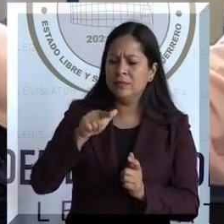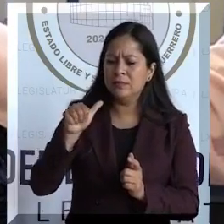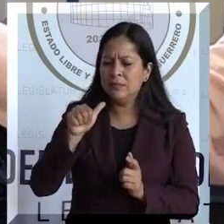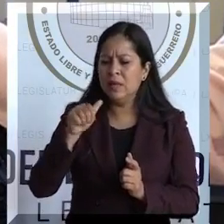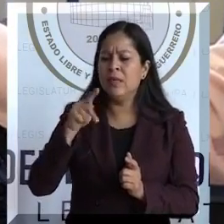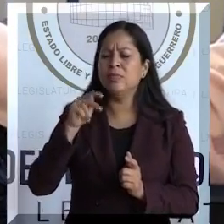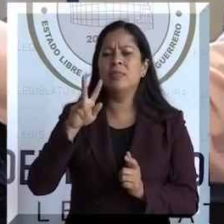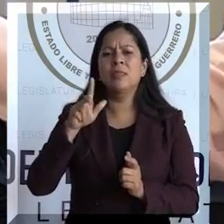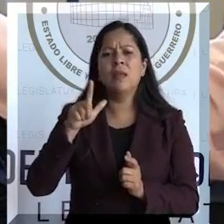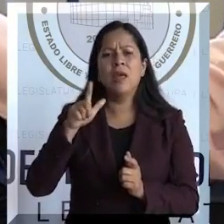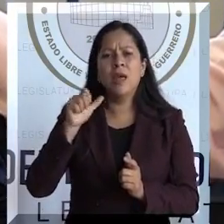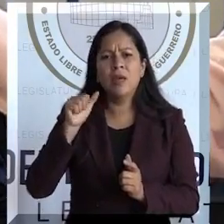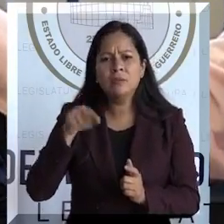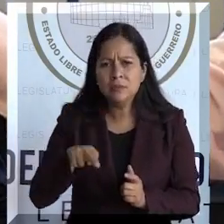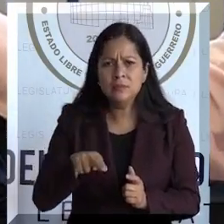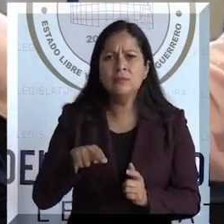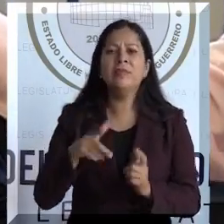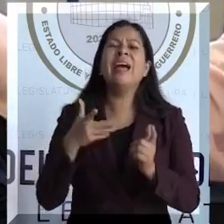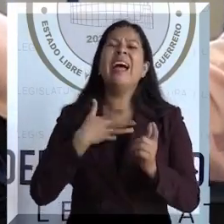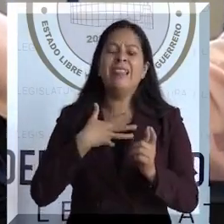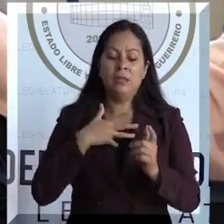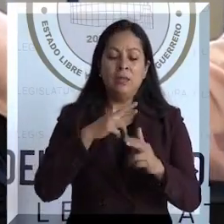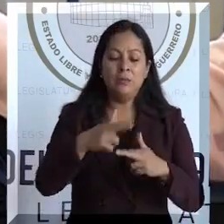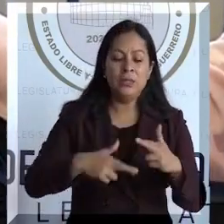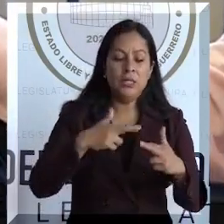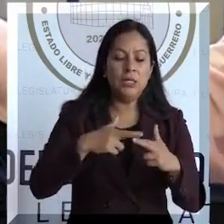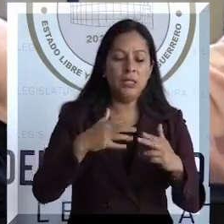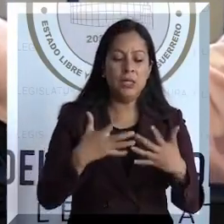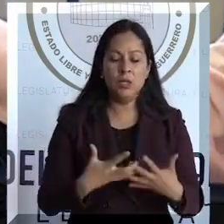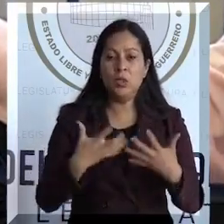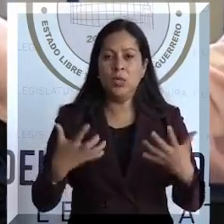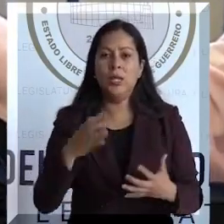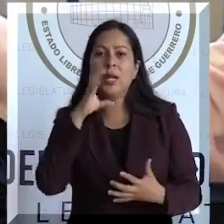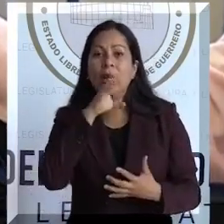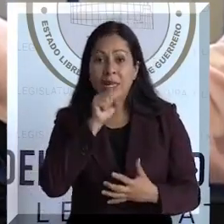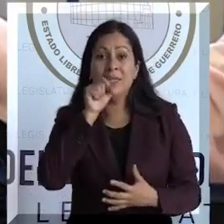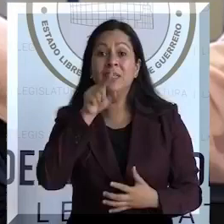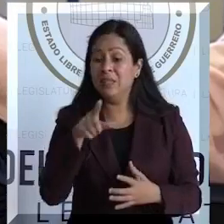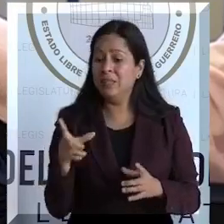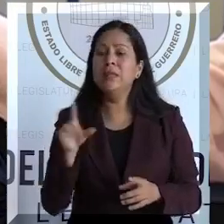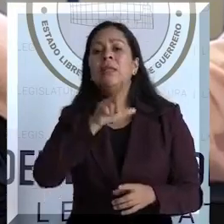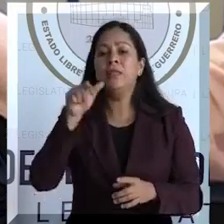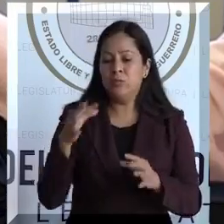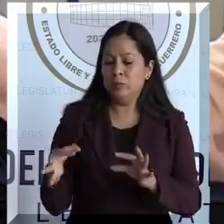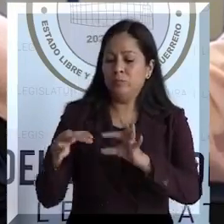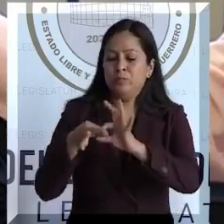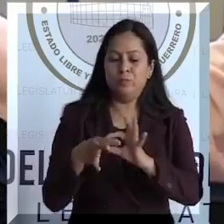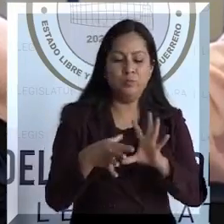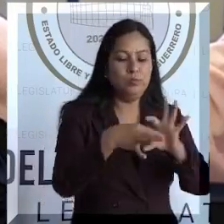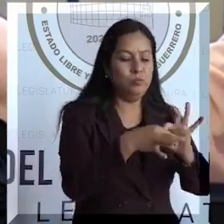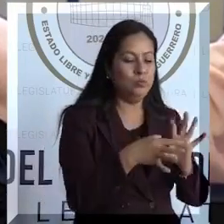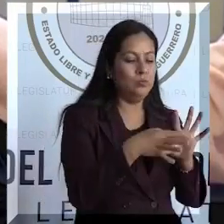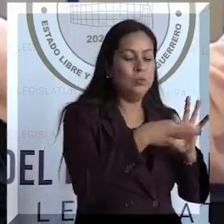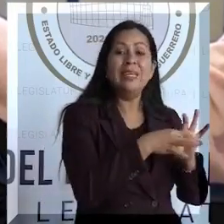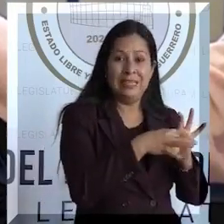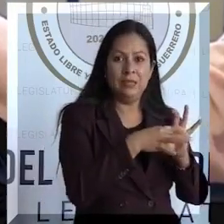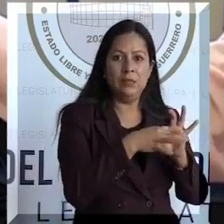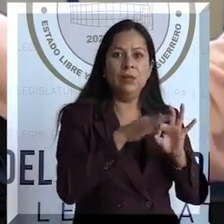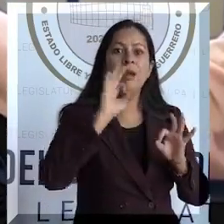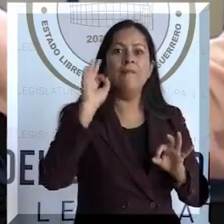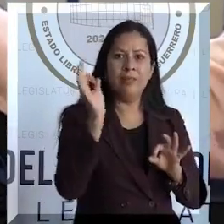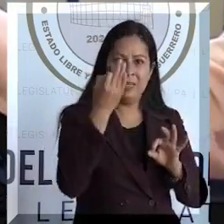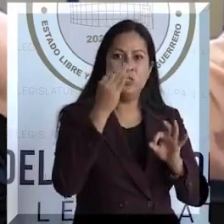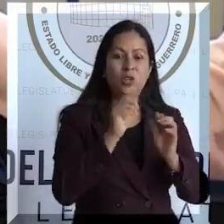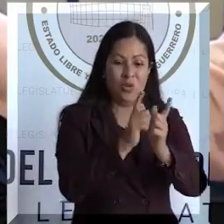los de Tierra Caliente, y de ahí se agrupan como confederación de clubes de guerrerenses,